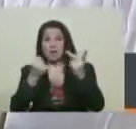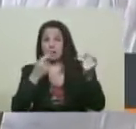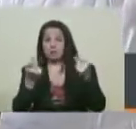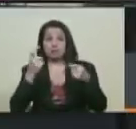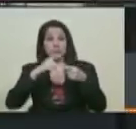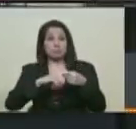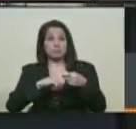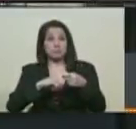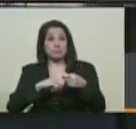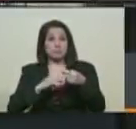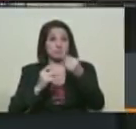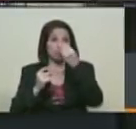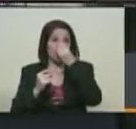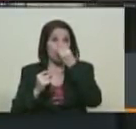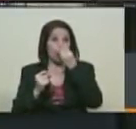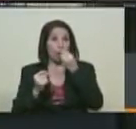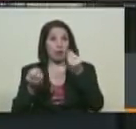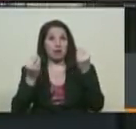granja pequeña,